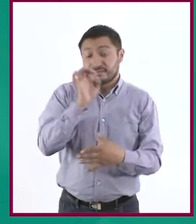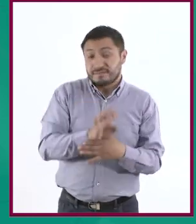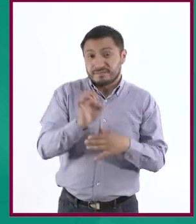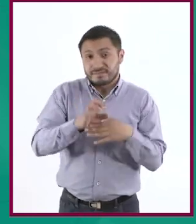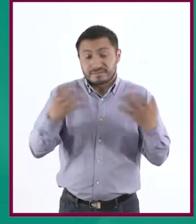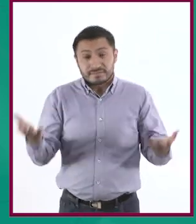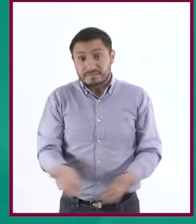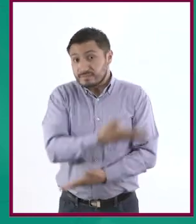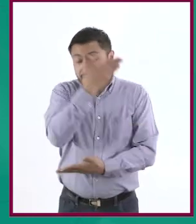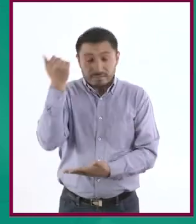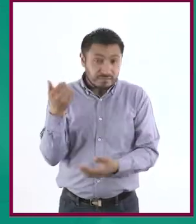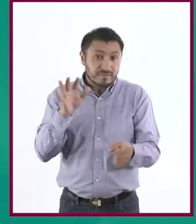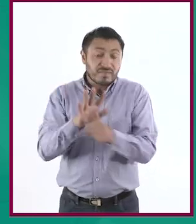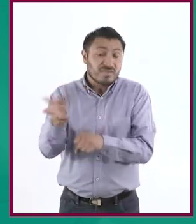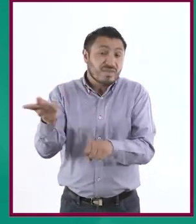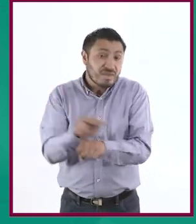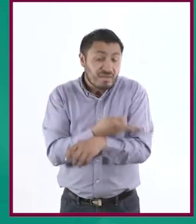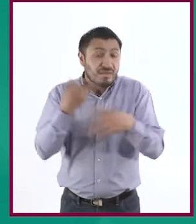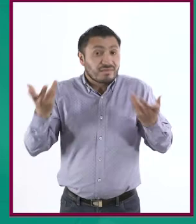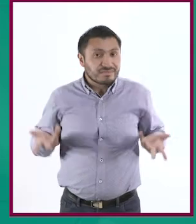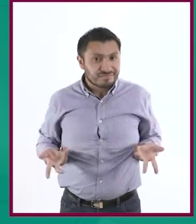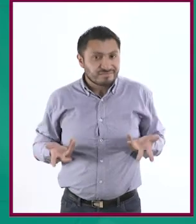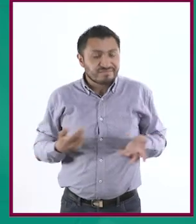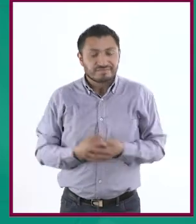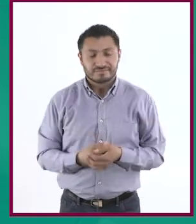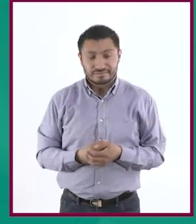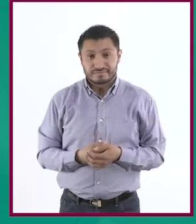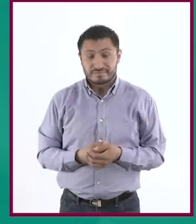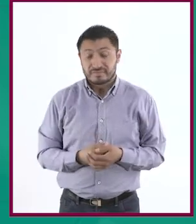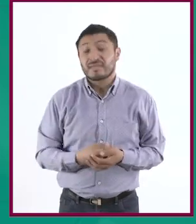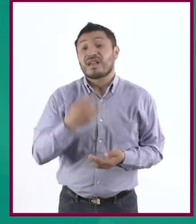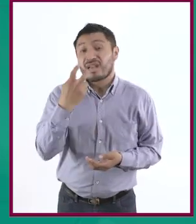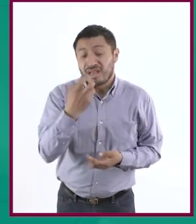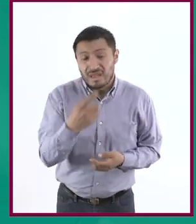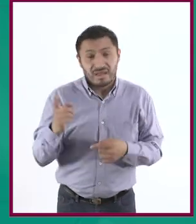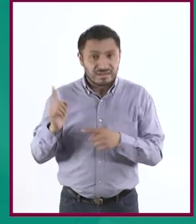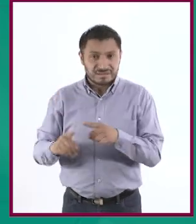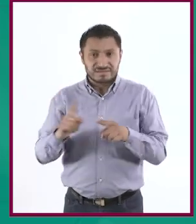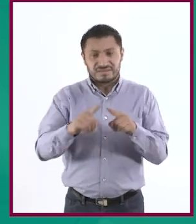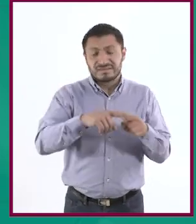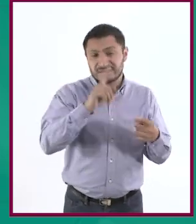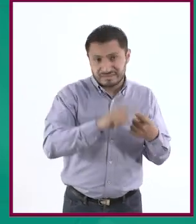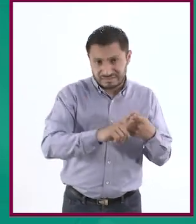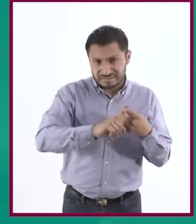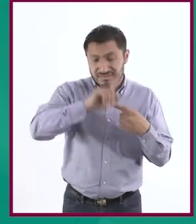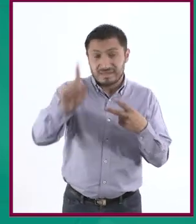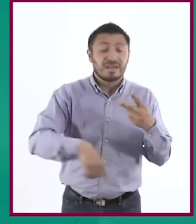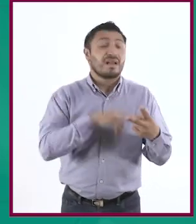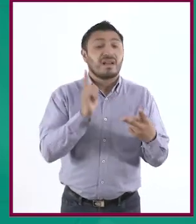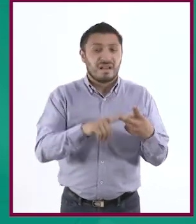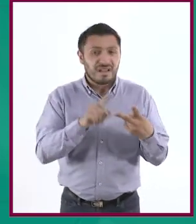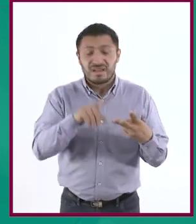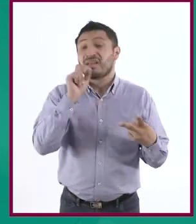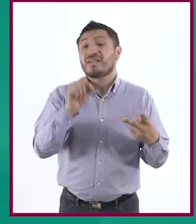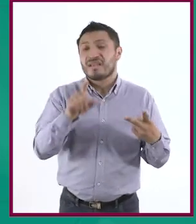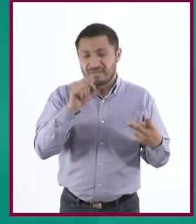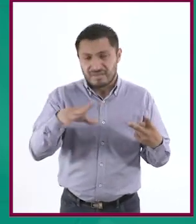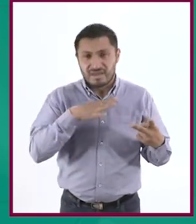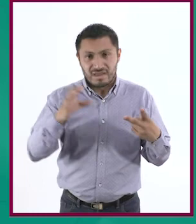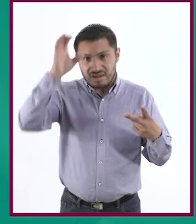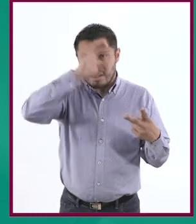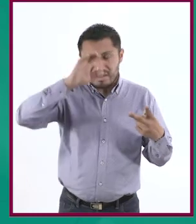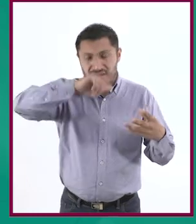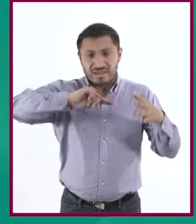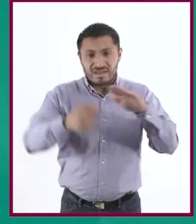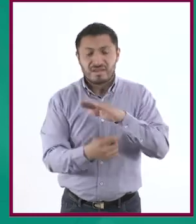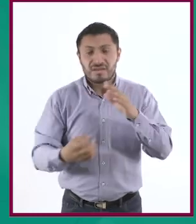Entonces no sabemos qué consecuencias tendría. Esta diversidad, ese es el primer aspecto. El segundo aspecto también tiene que ver con ciencia,